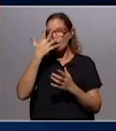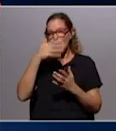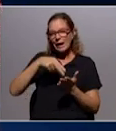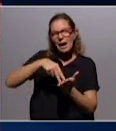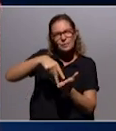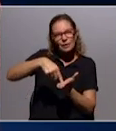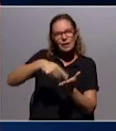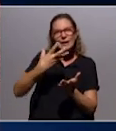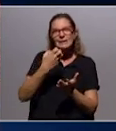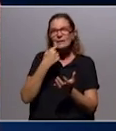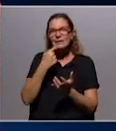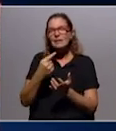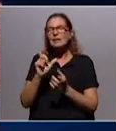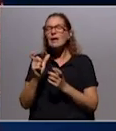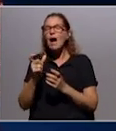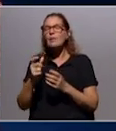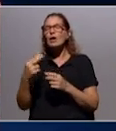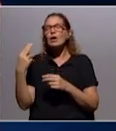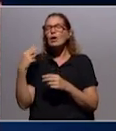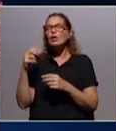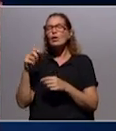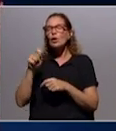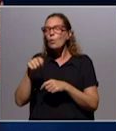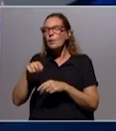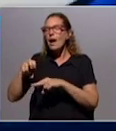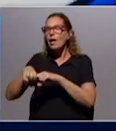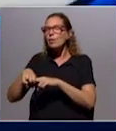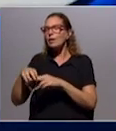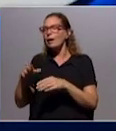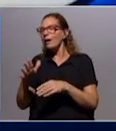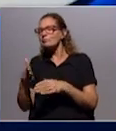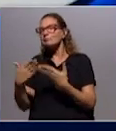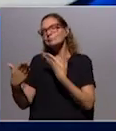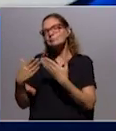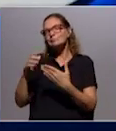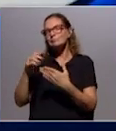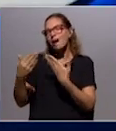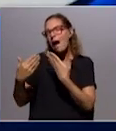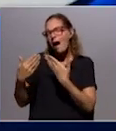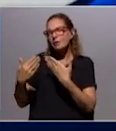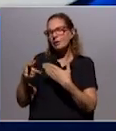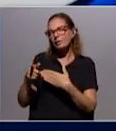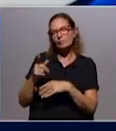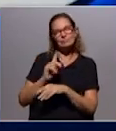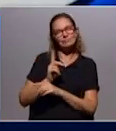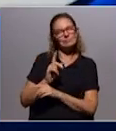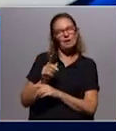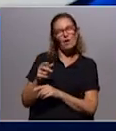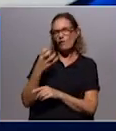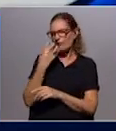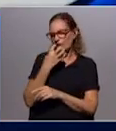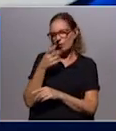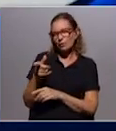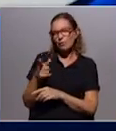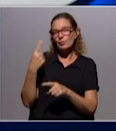se habla con los jurados para generar algún tipo de empatar también si esas cosas dañan lo que es una fiesta que tiene